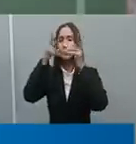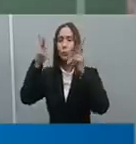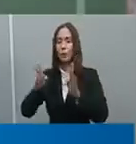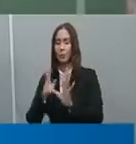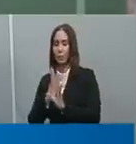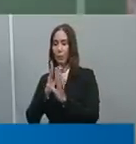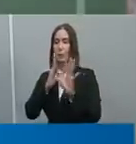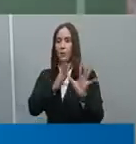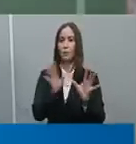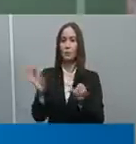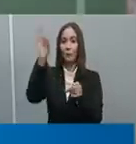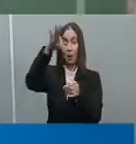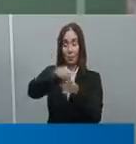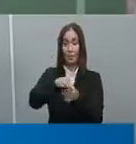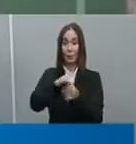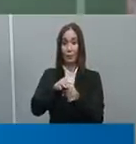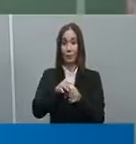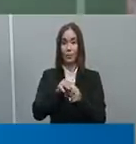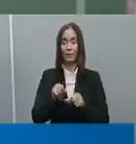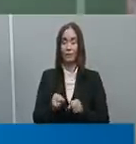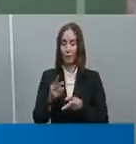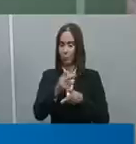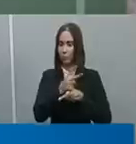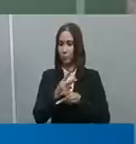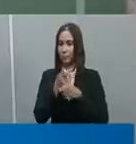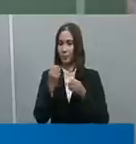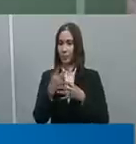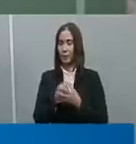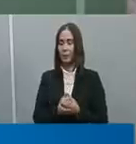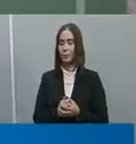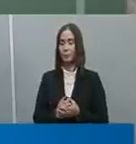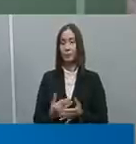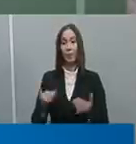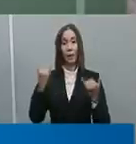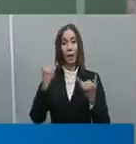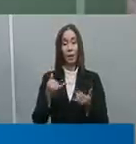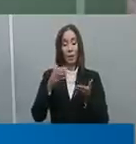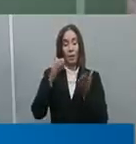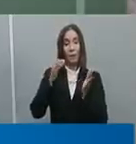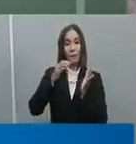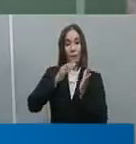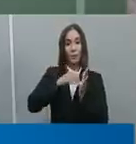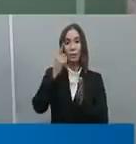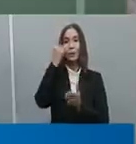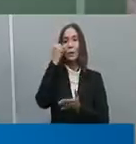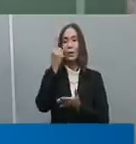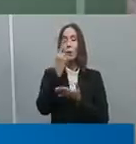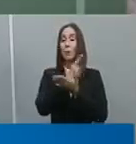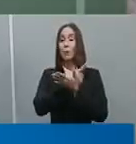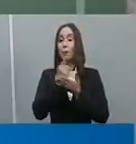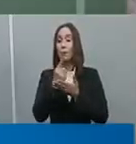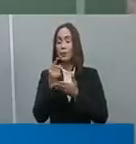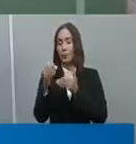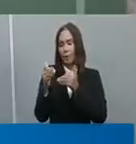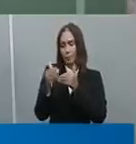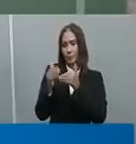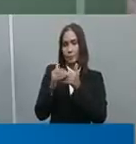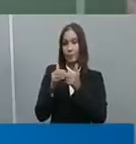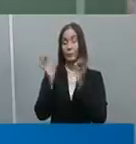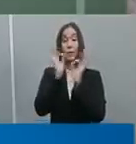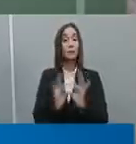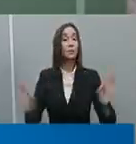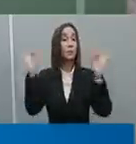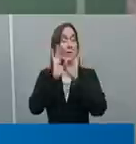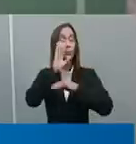población dominicana. Ahora, cuando queda apenas una semana para el día de la votación, es importante que todos